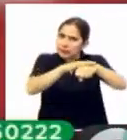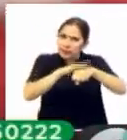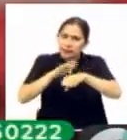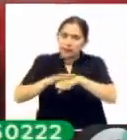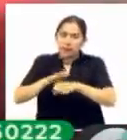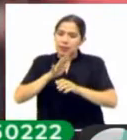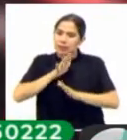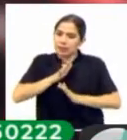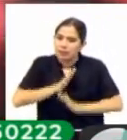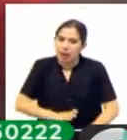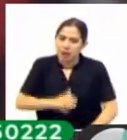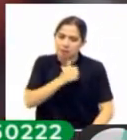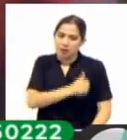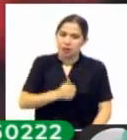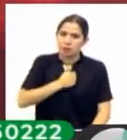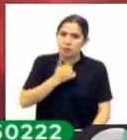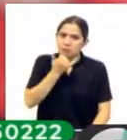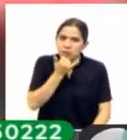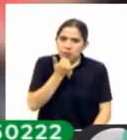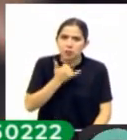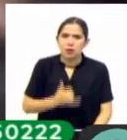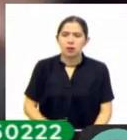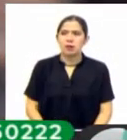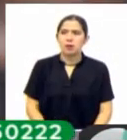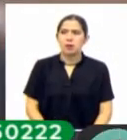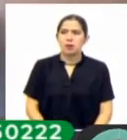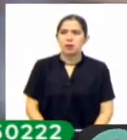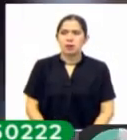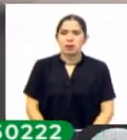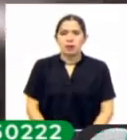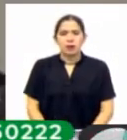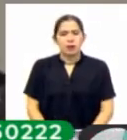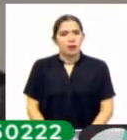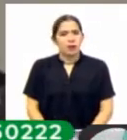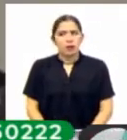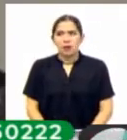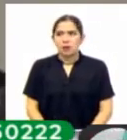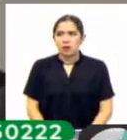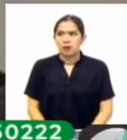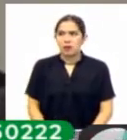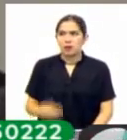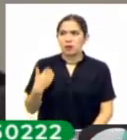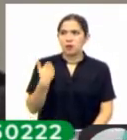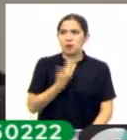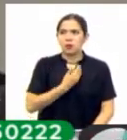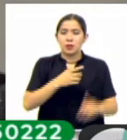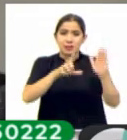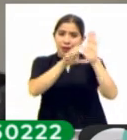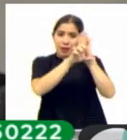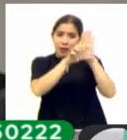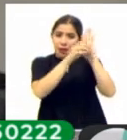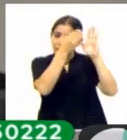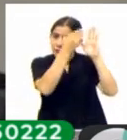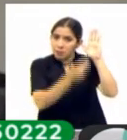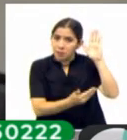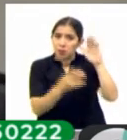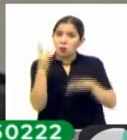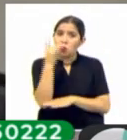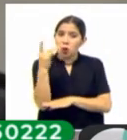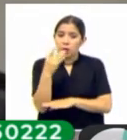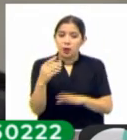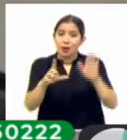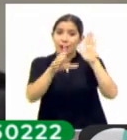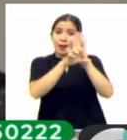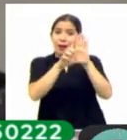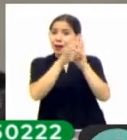que se depongan estas actitudes. Penados por nuestra normativa nacional, pero también por la normativa internacional, tienen